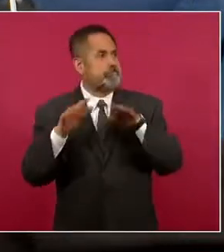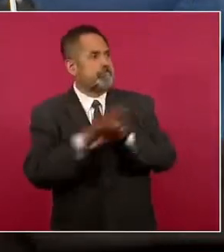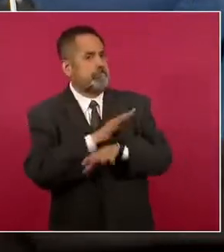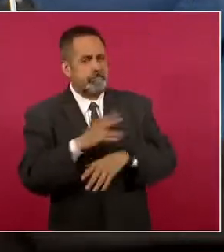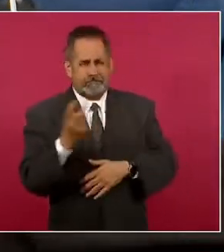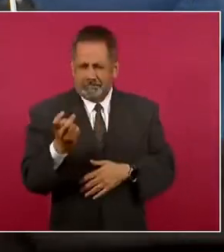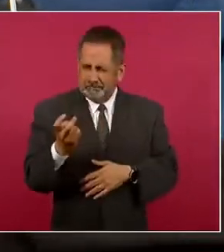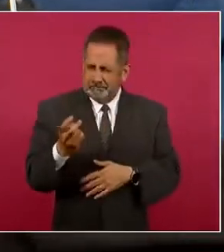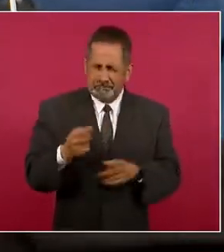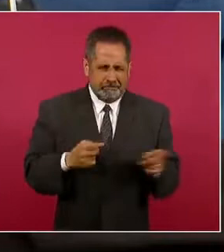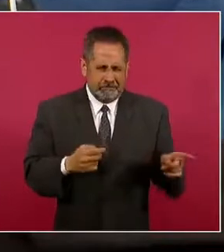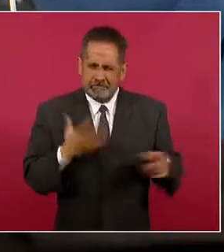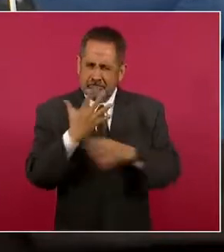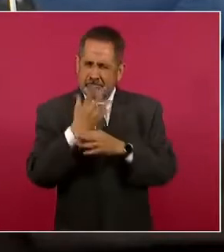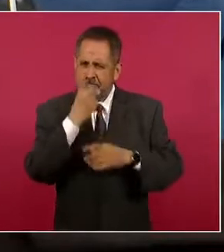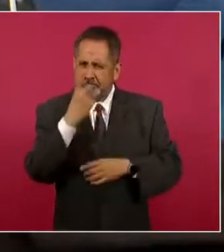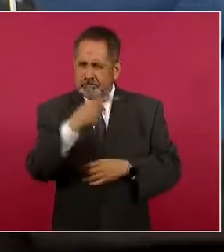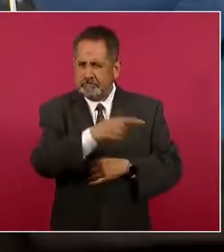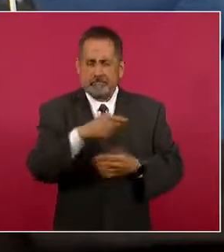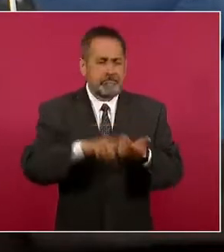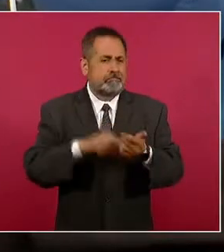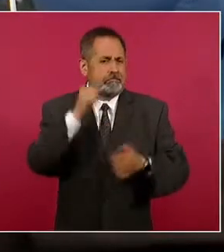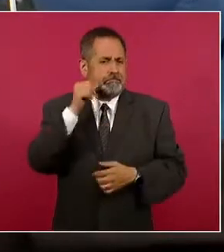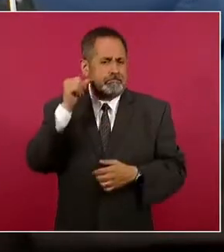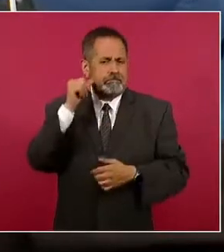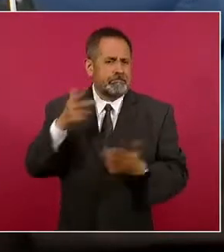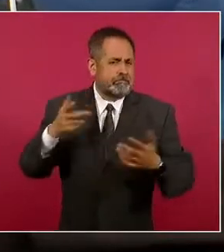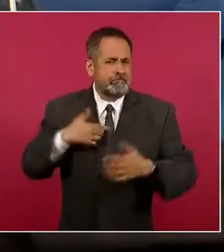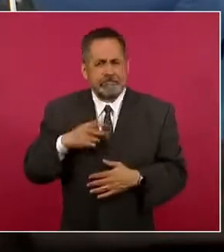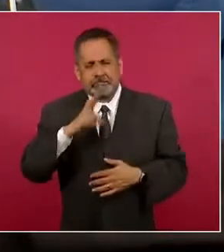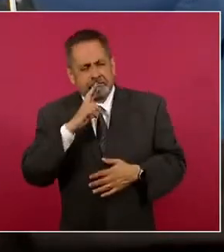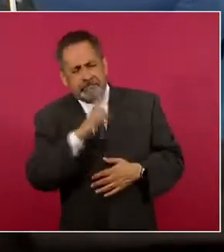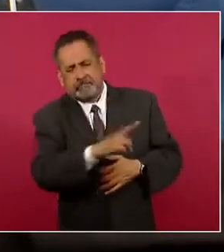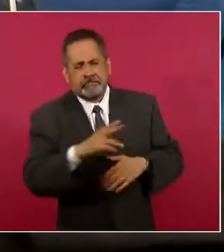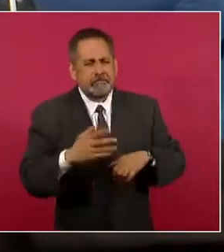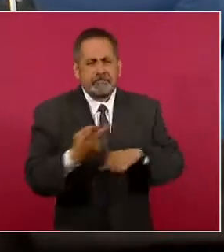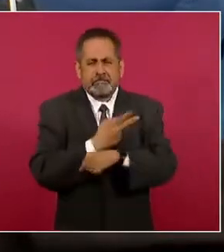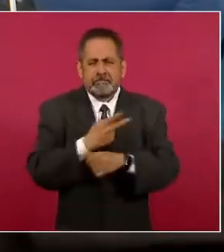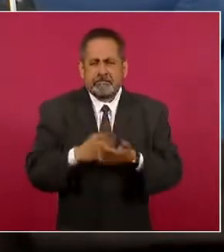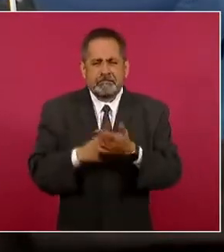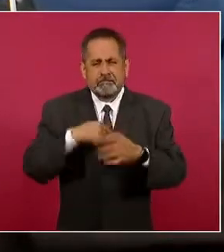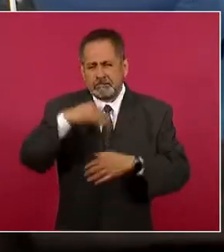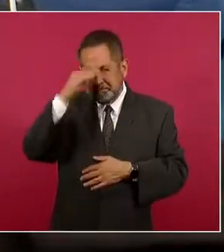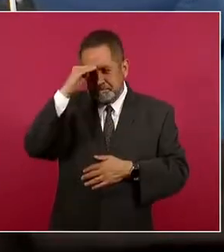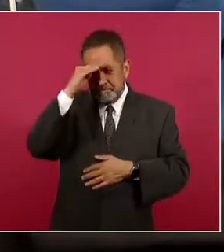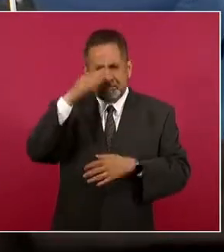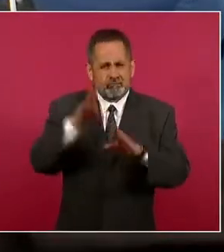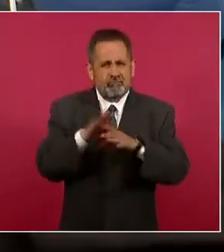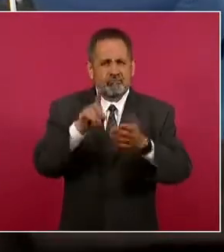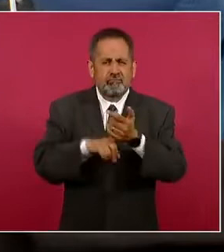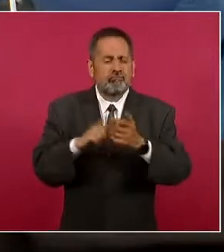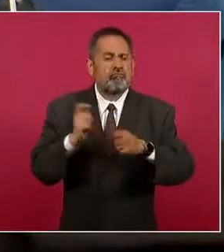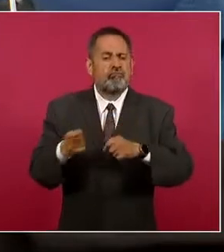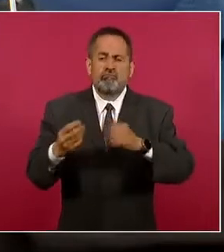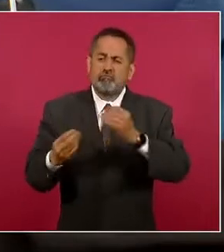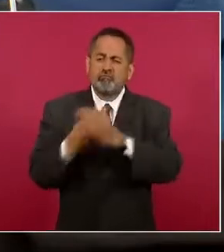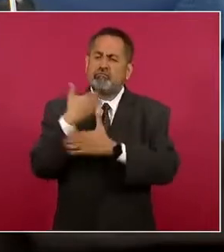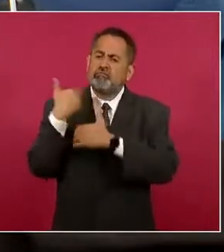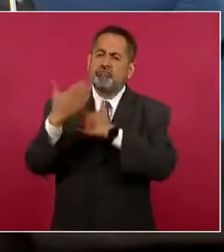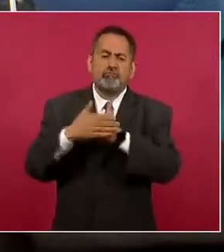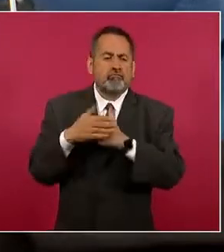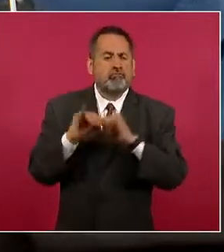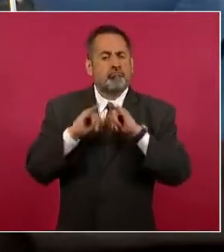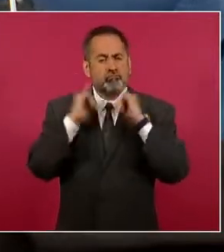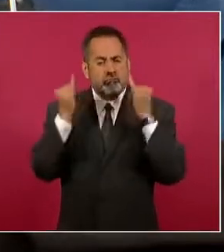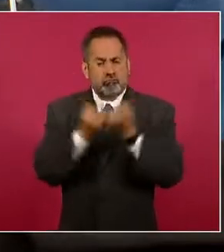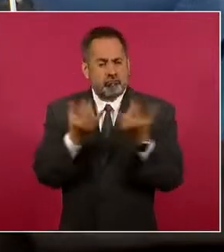estos ambientalistas mencionaron ayer. ¿Qué les responde? Sobre todo si tomaría en cuenta la consideración de poner una nueva fecha tal vez